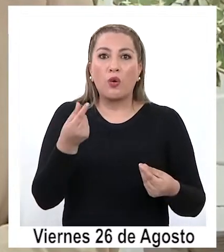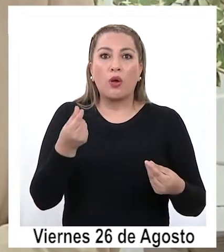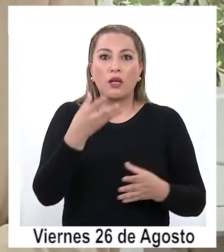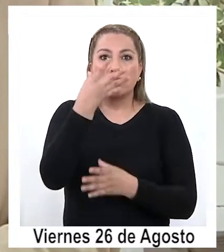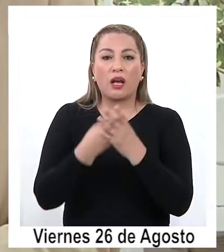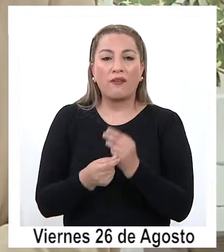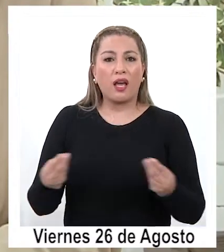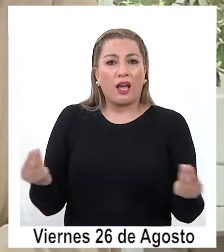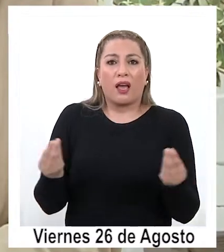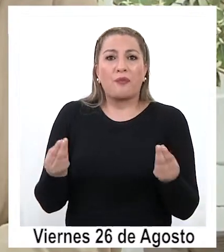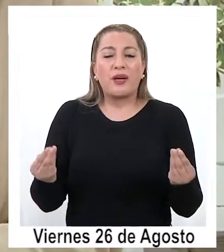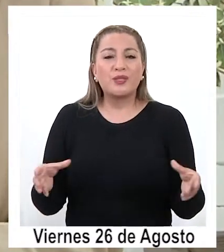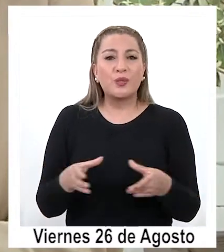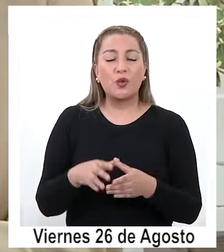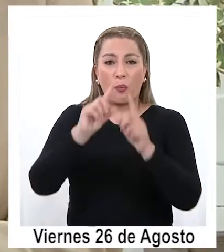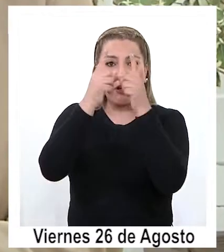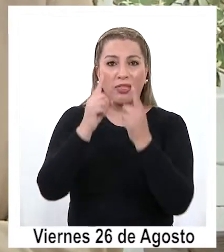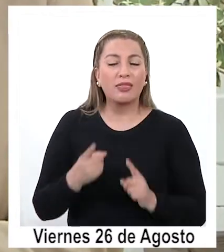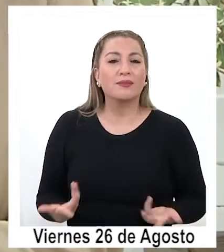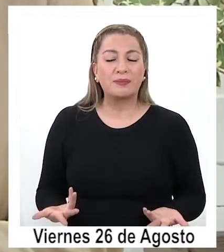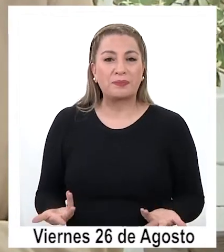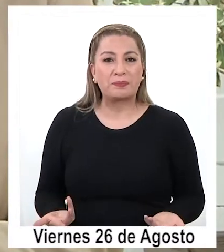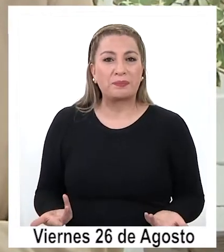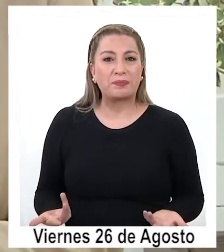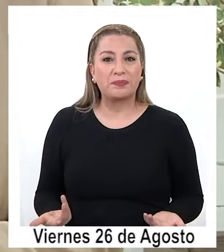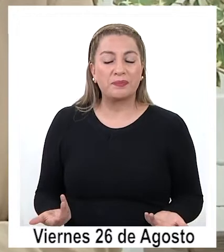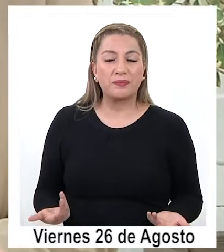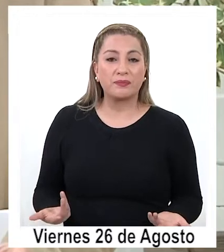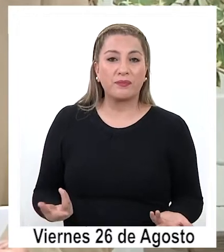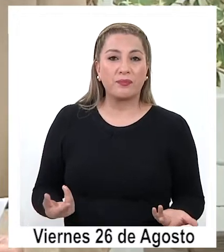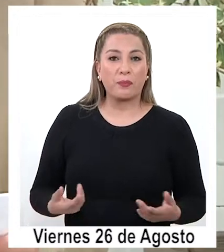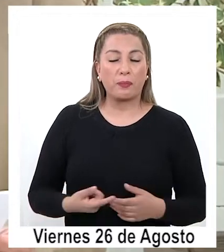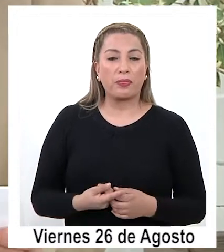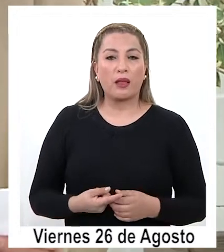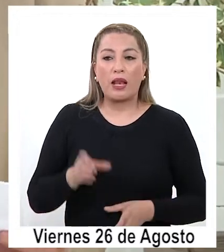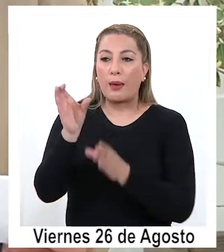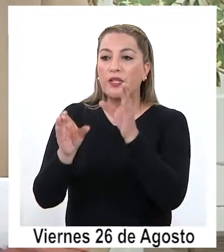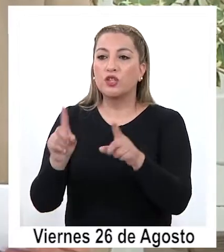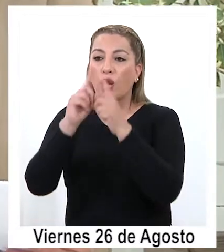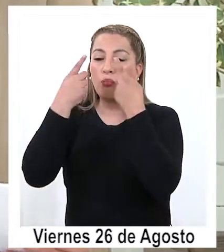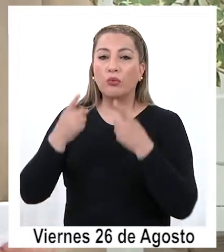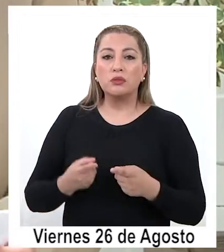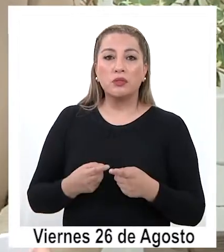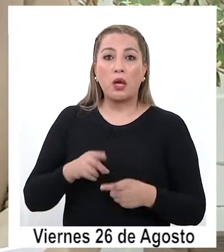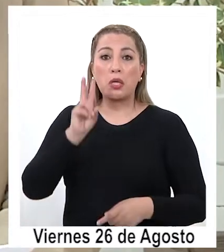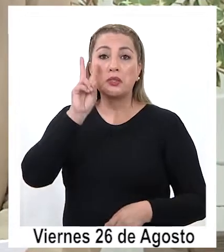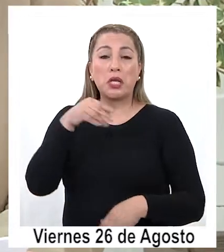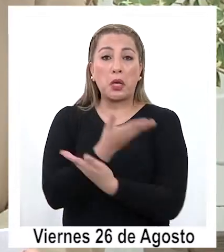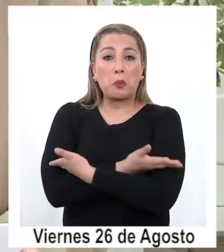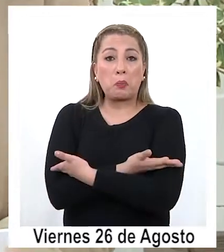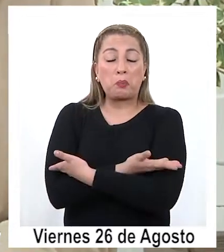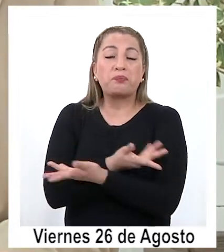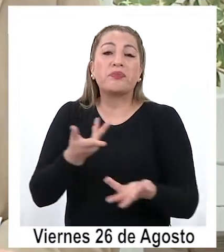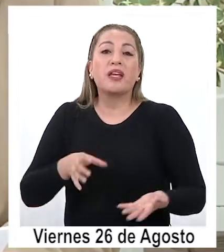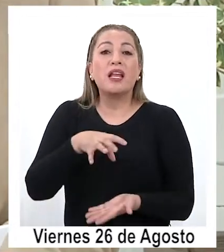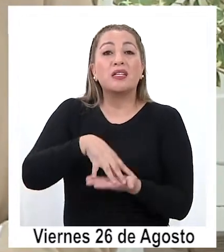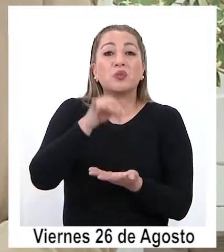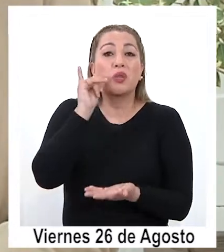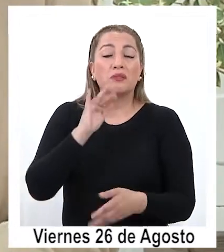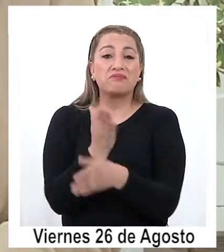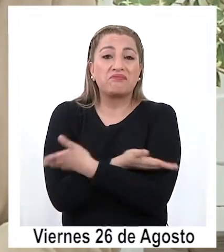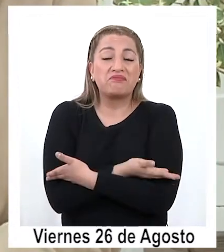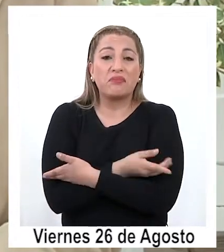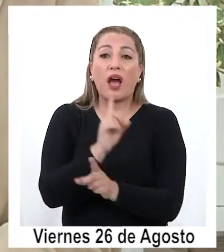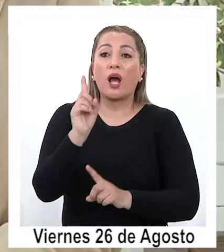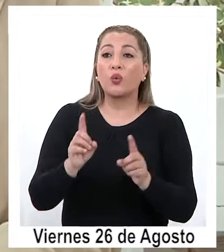digamos si esto va a funcionar para financiar esta orquesta porque los músicos se quedan sin nada la ciudad se queda sin nada de hecho muchos